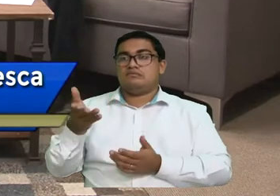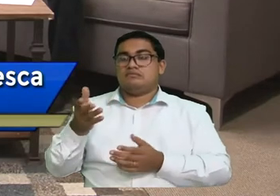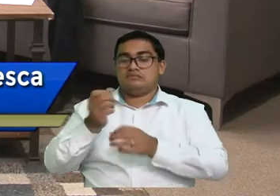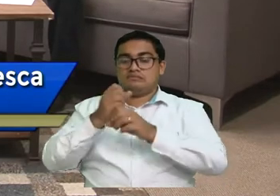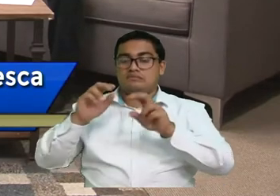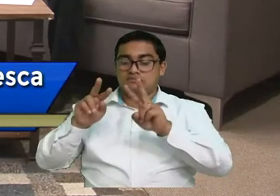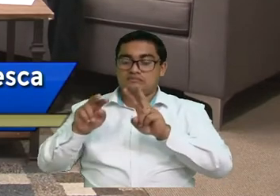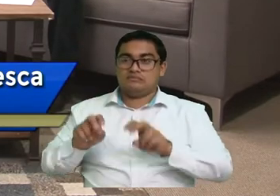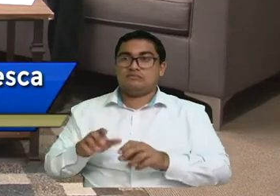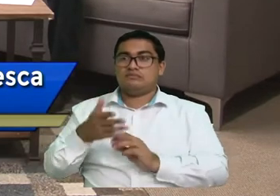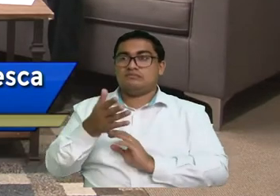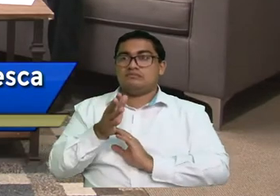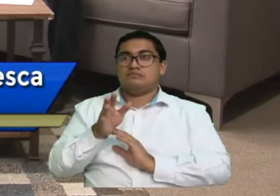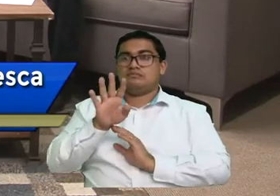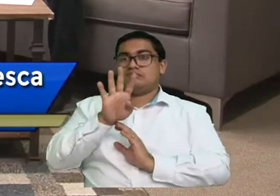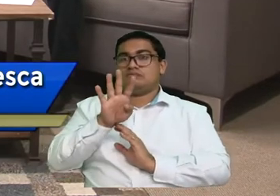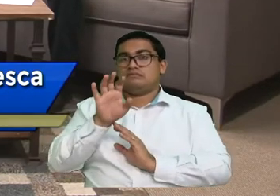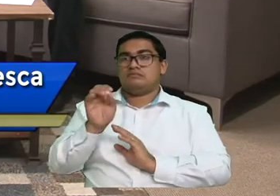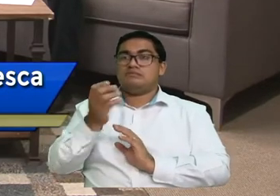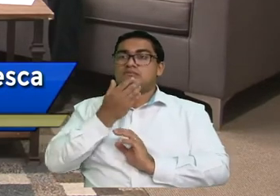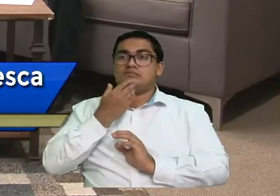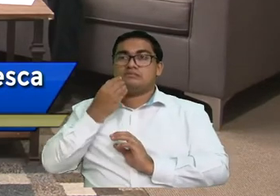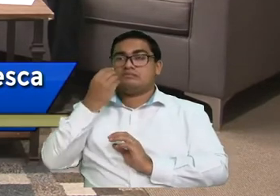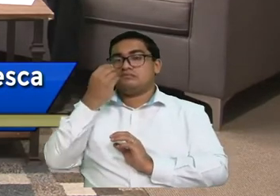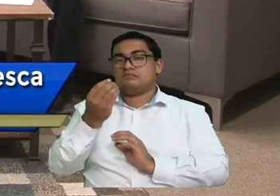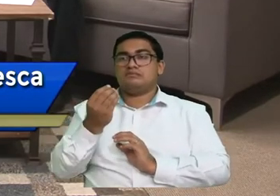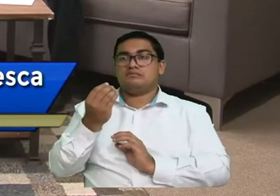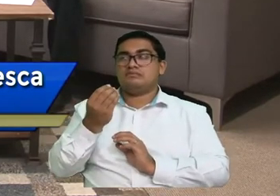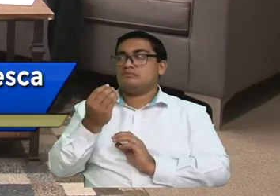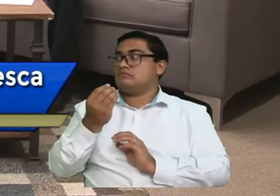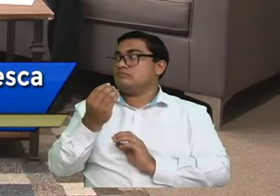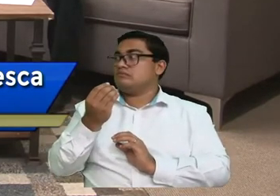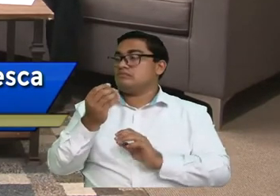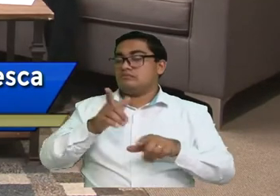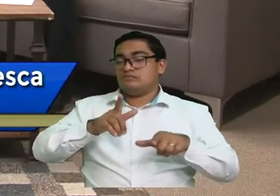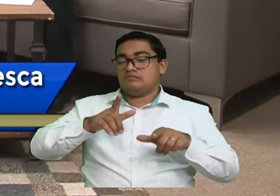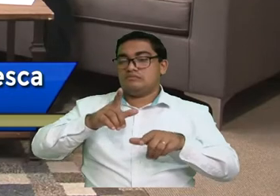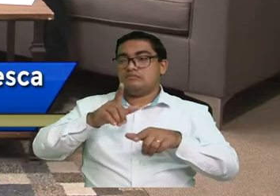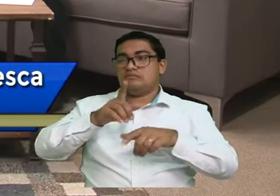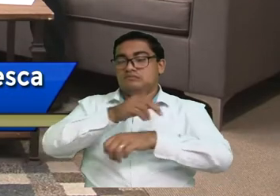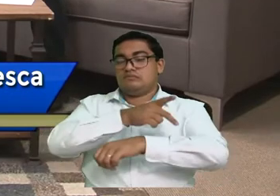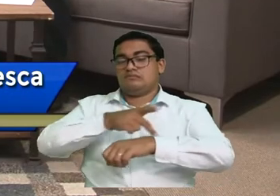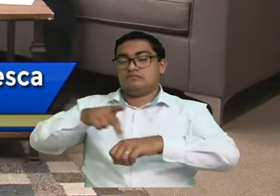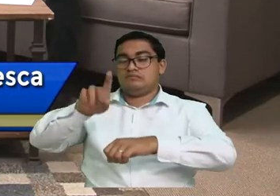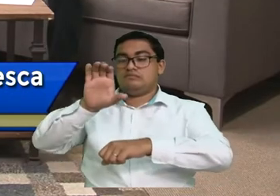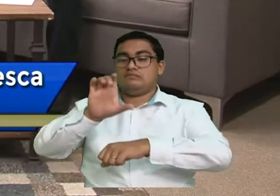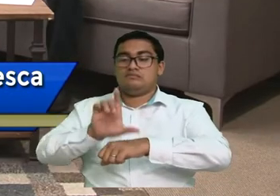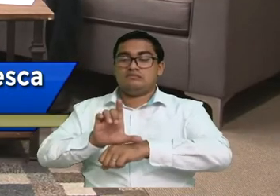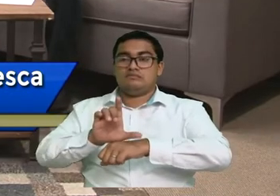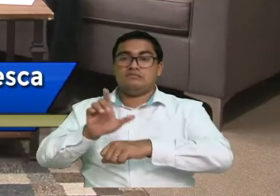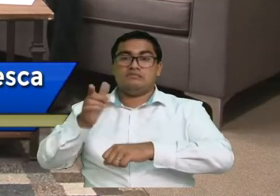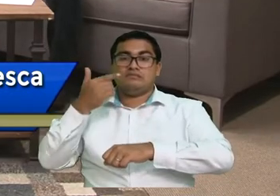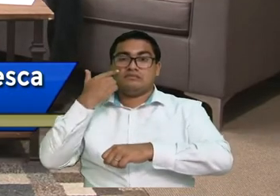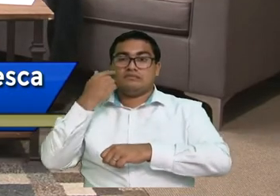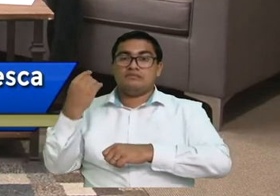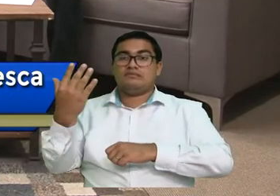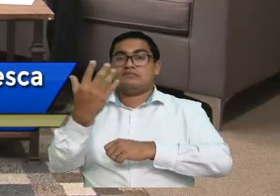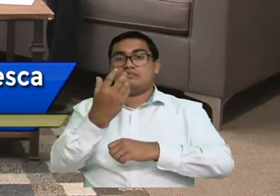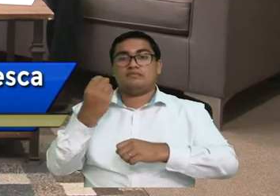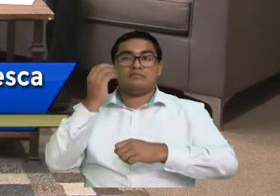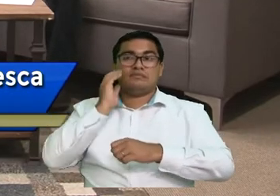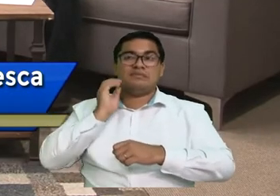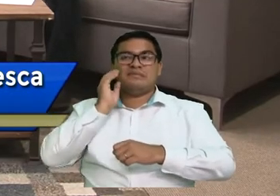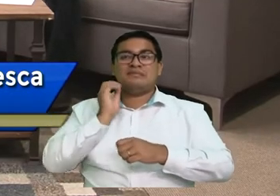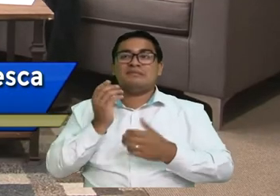laboratorios, llegaron alrededor de 40 jóvenes aquí a Laguna Perla a conocer toda esa experiencia.